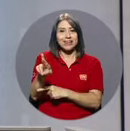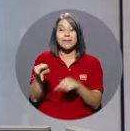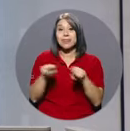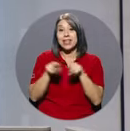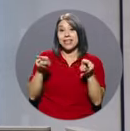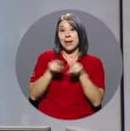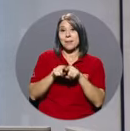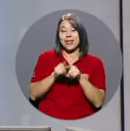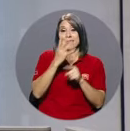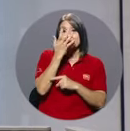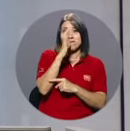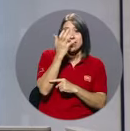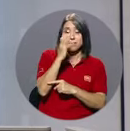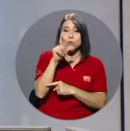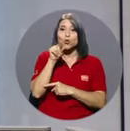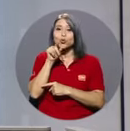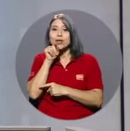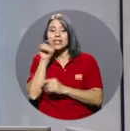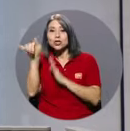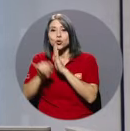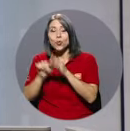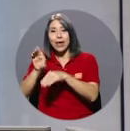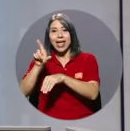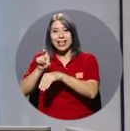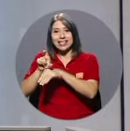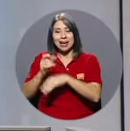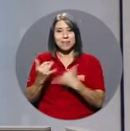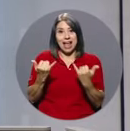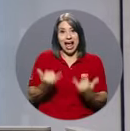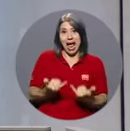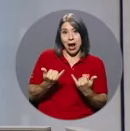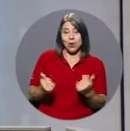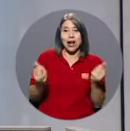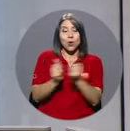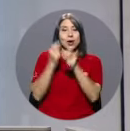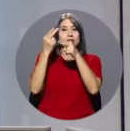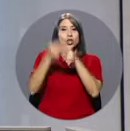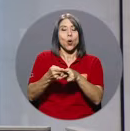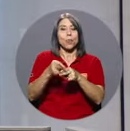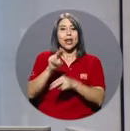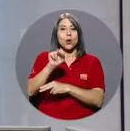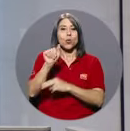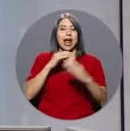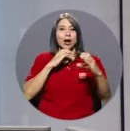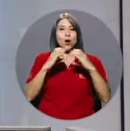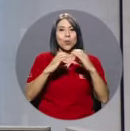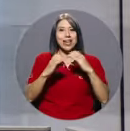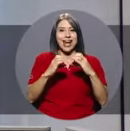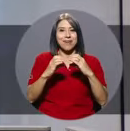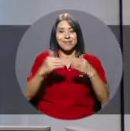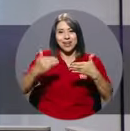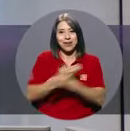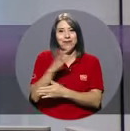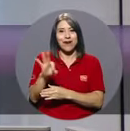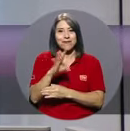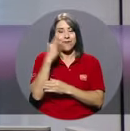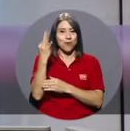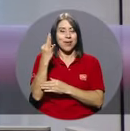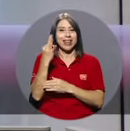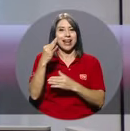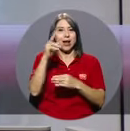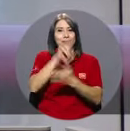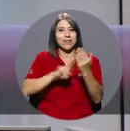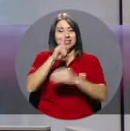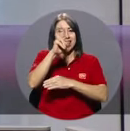www.una.ac.cr y en nuestros perfiles de Facebook, Twitter, YouTube e Instagram. Ahora bajo el nombre de Una Comunica, la nueva forma